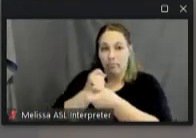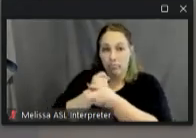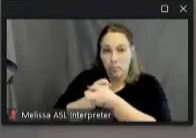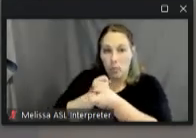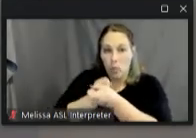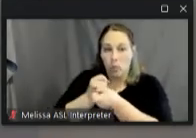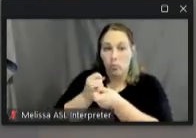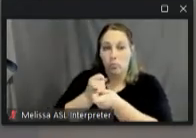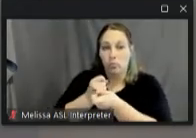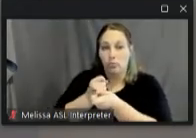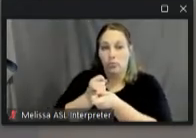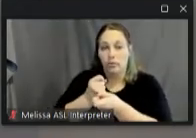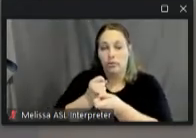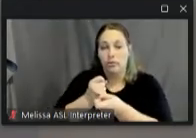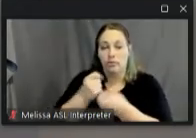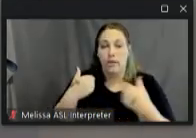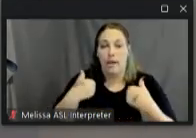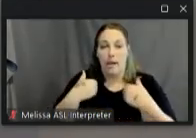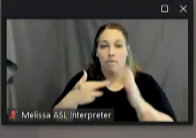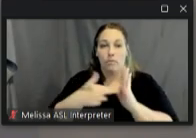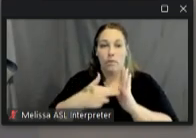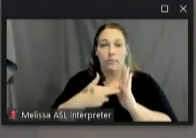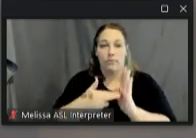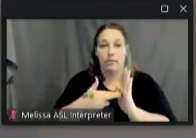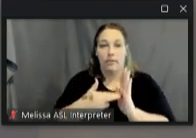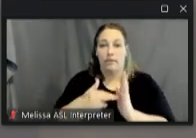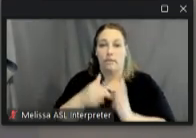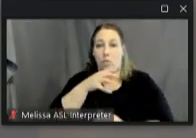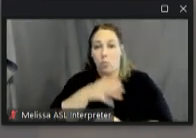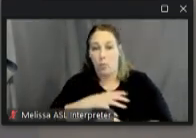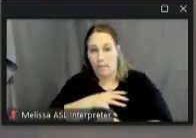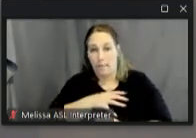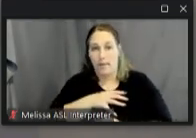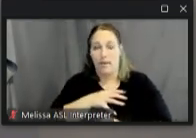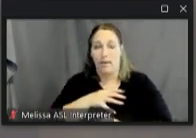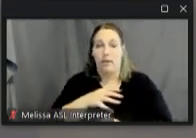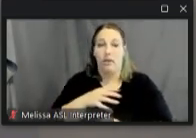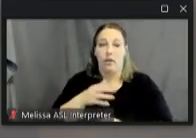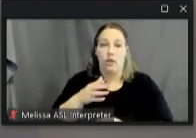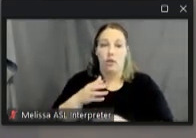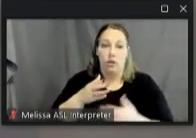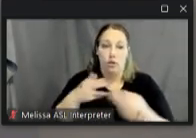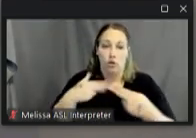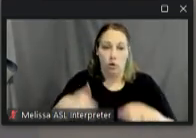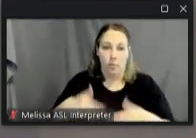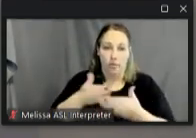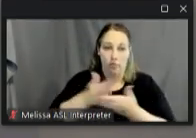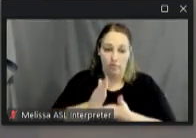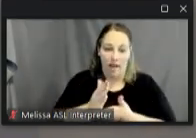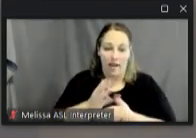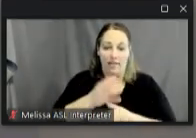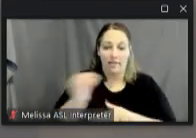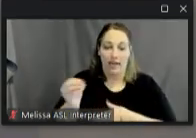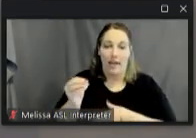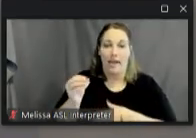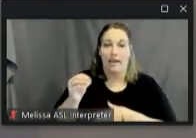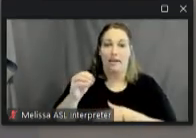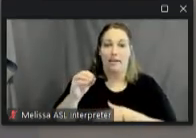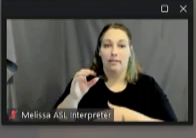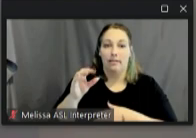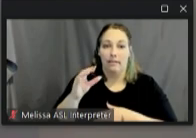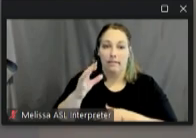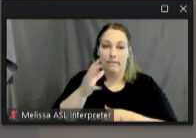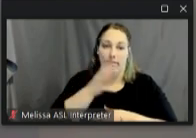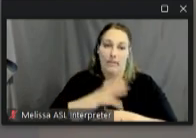y feministas para poder velar porque el presupuesto con enfoque de género sea garantizado. Asimismo,